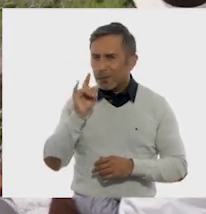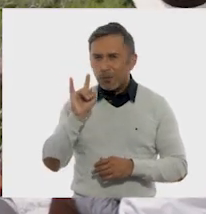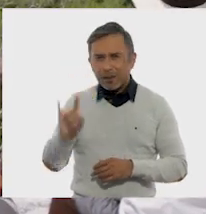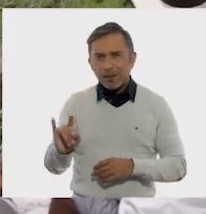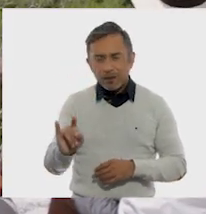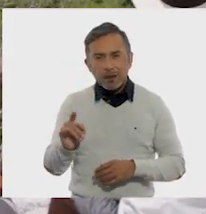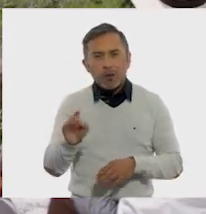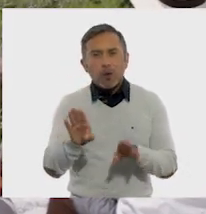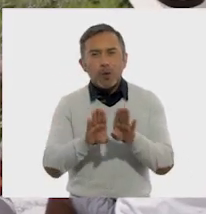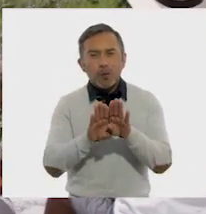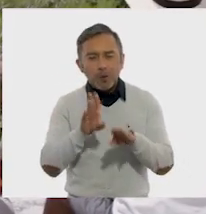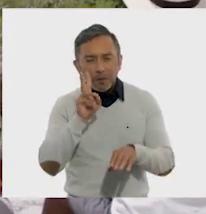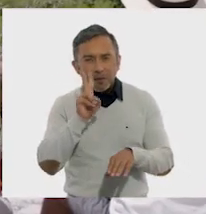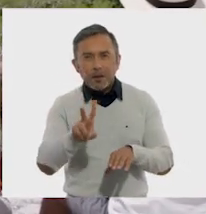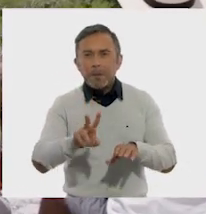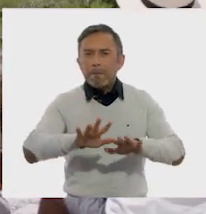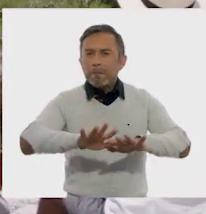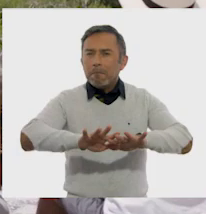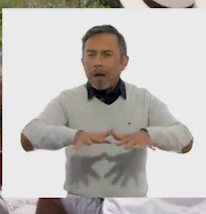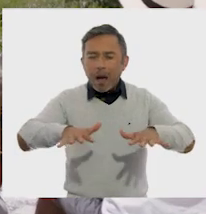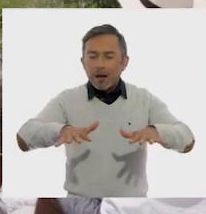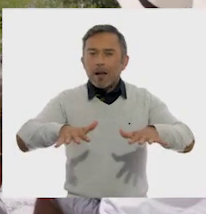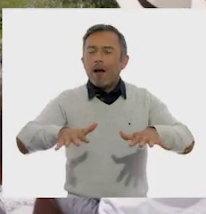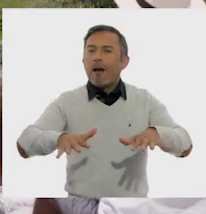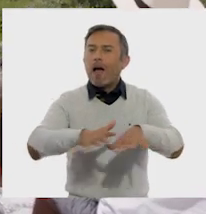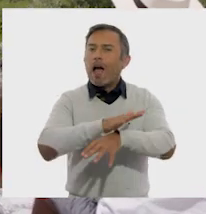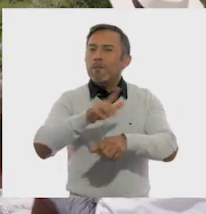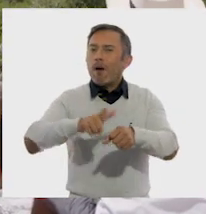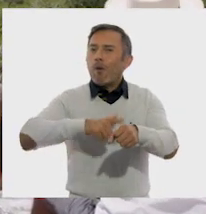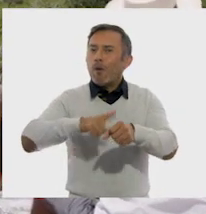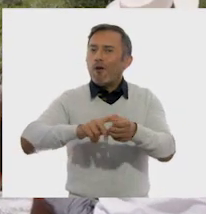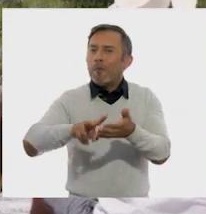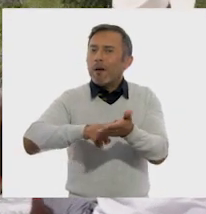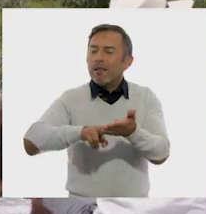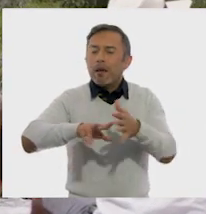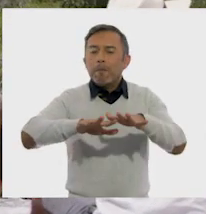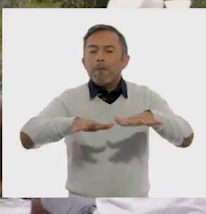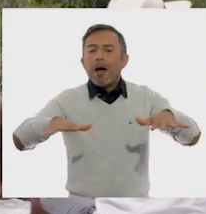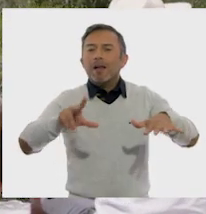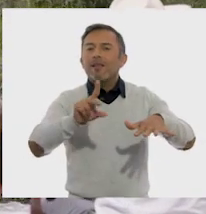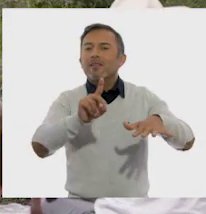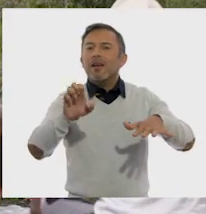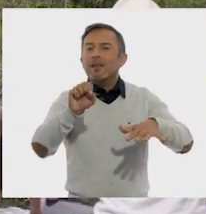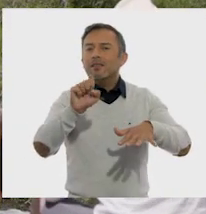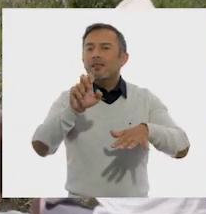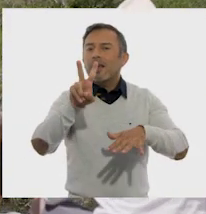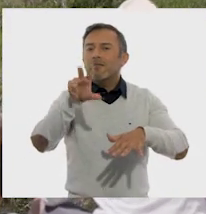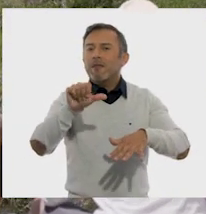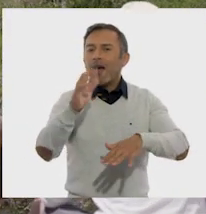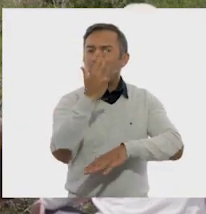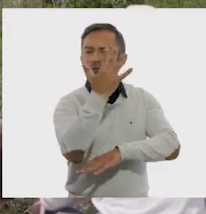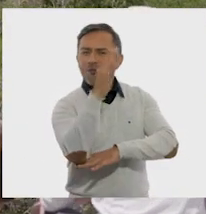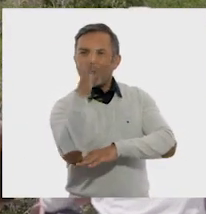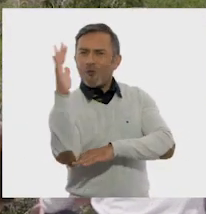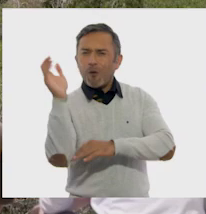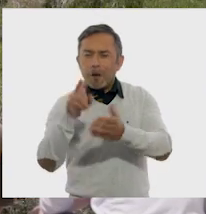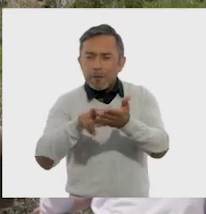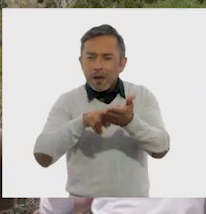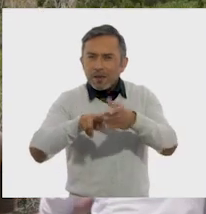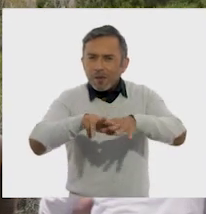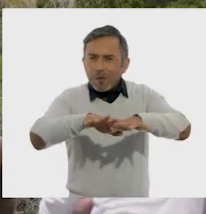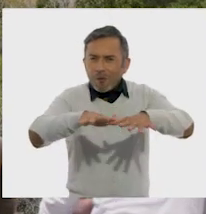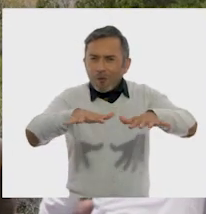viendo el mar, pero en verde. Un mar de selva. Mar de selva. No se ve ni una construcción. Esto es la biosfera